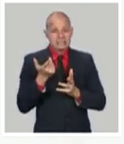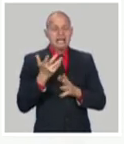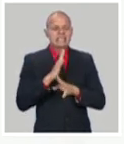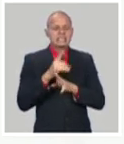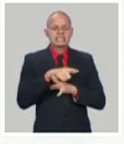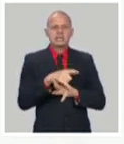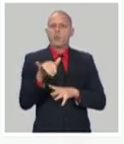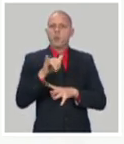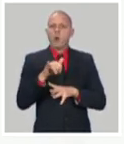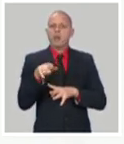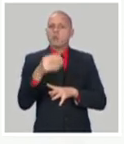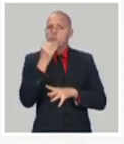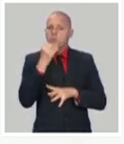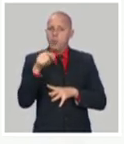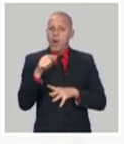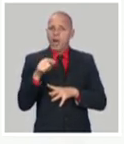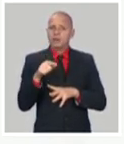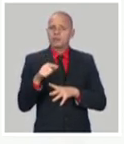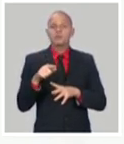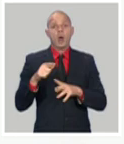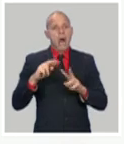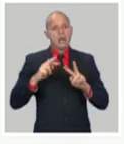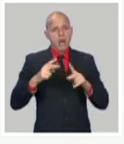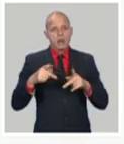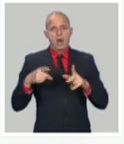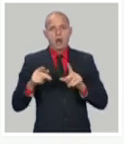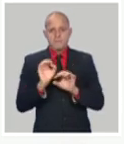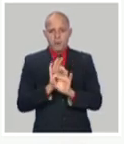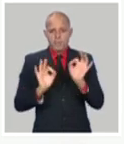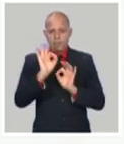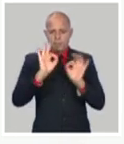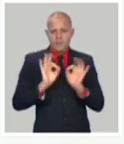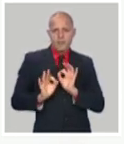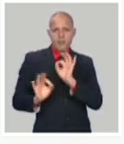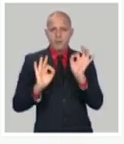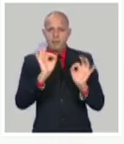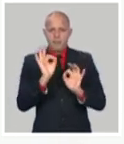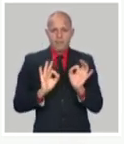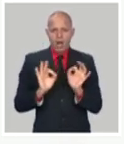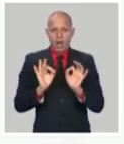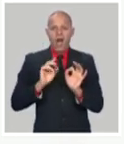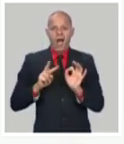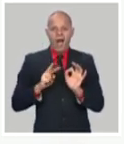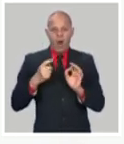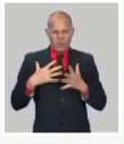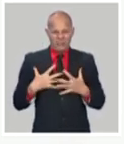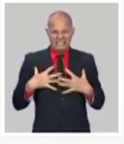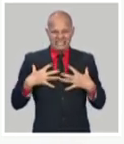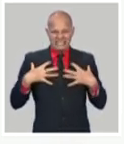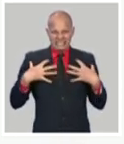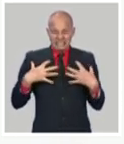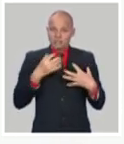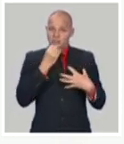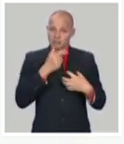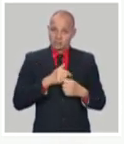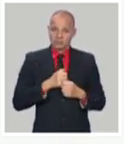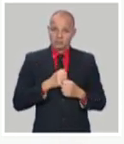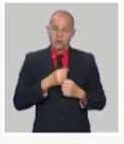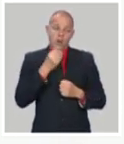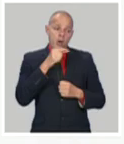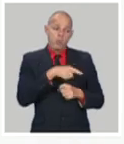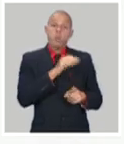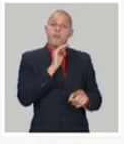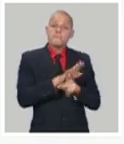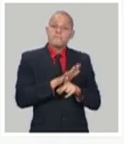viral. Es decir, este virus se produce y te produce una concentración de virus, mientras este otro es capaz de replicarse mejor y produce una